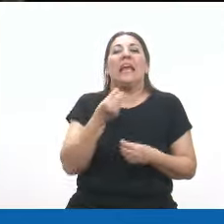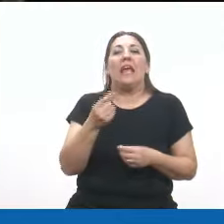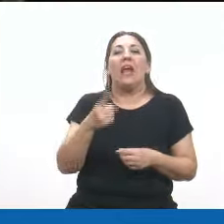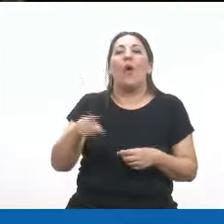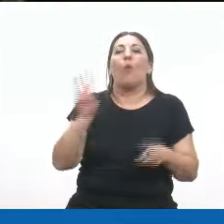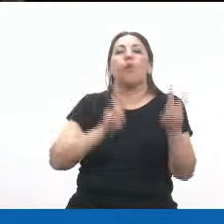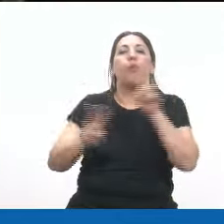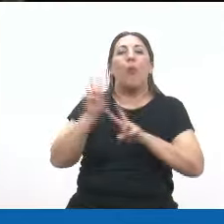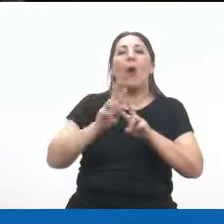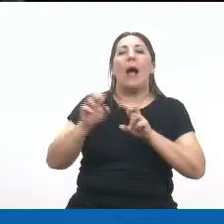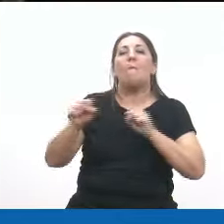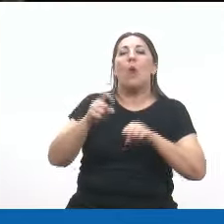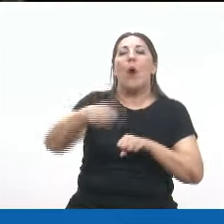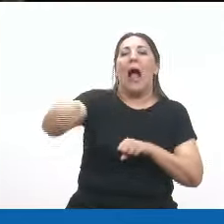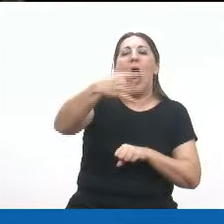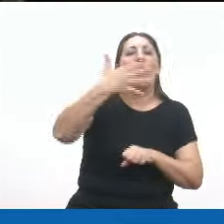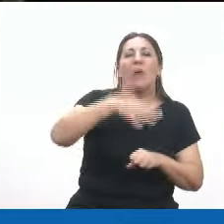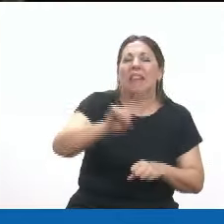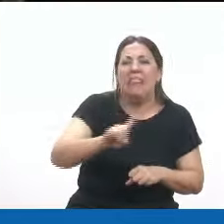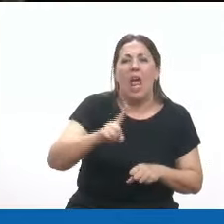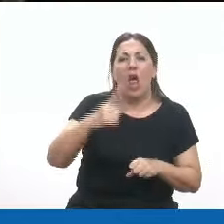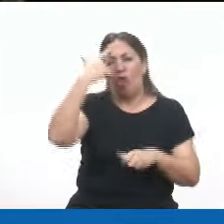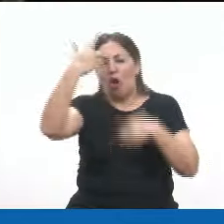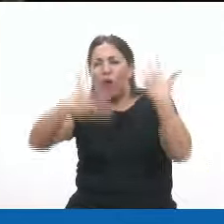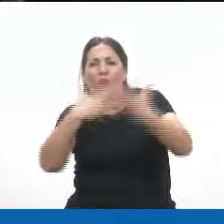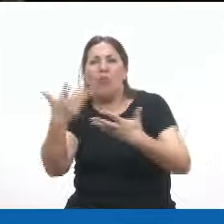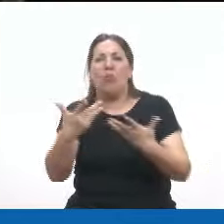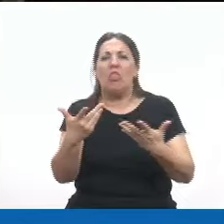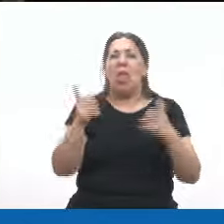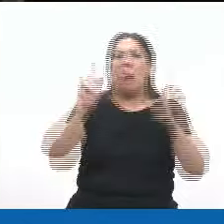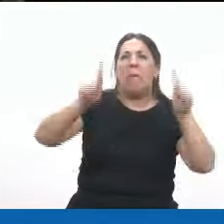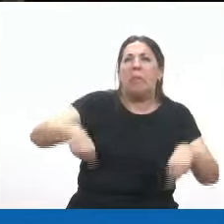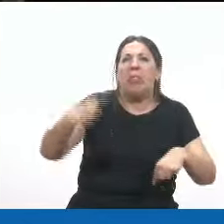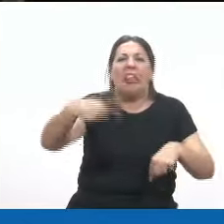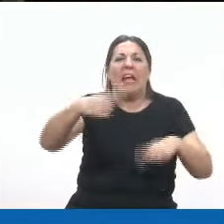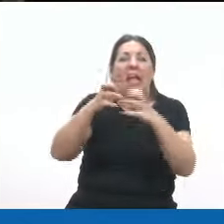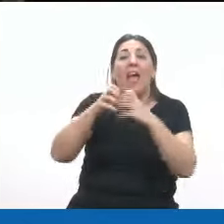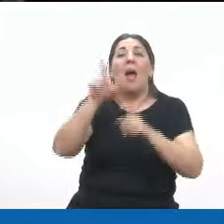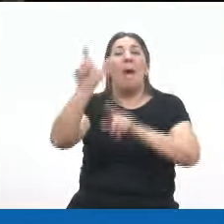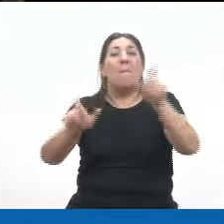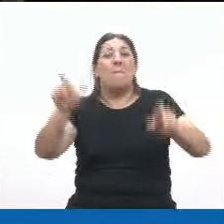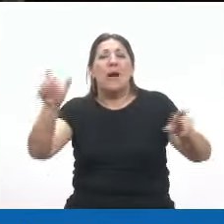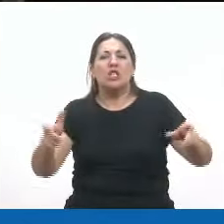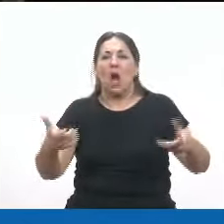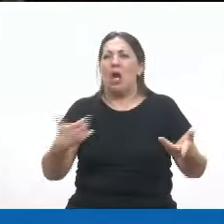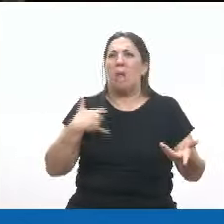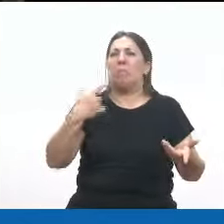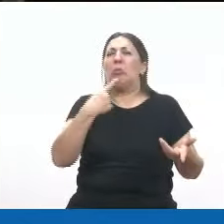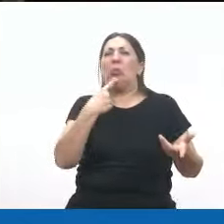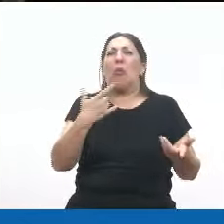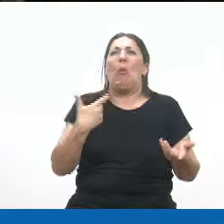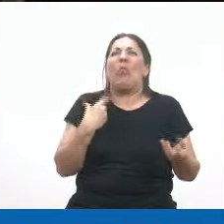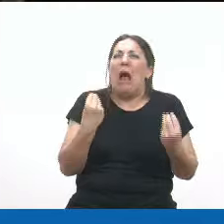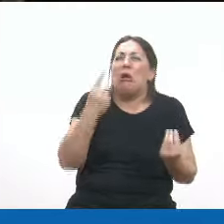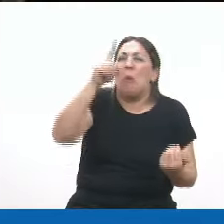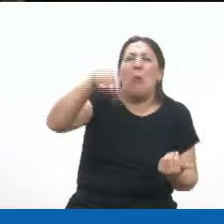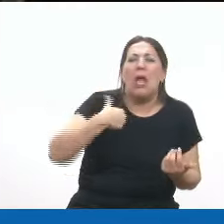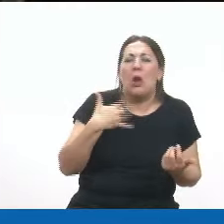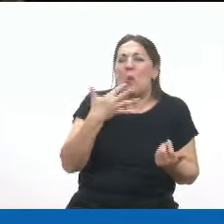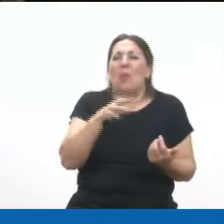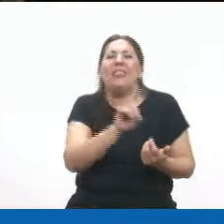confusión de que no se sepa qué se está tratando y sobre todo que los ciudadanos no sepan por dónde viene entonces vendría a